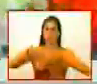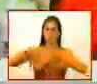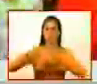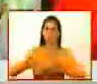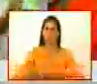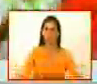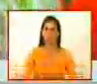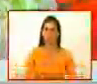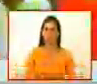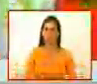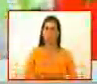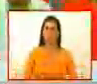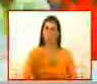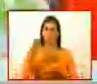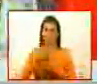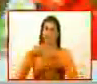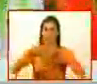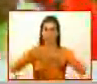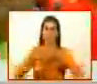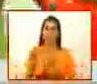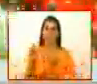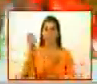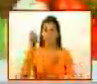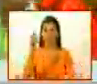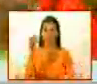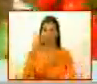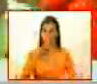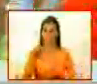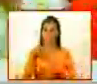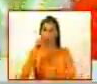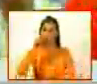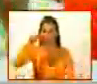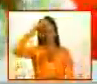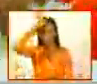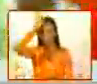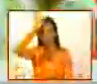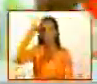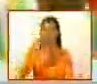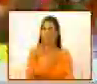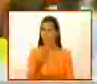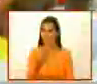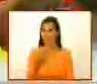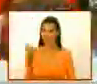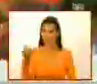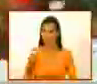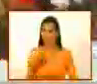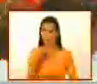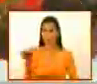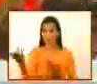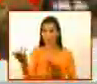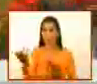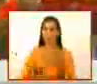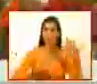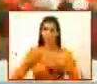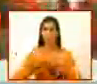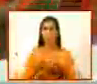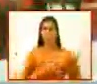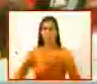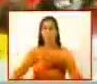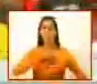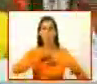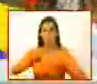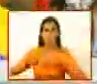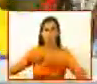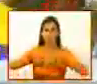el país. A la marcha asistió el diputado de la Asamblea Nacional, Robert Serra, quien señaló que esta actividad es parte de una gran movilización